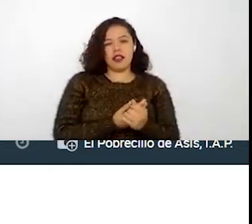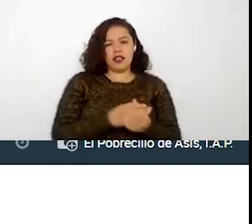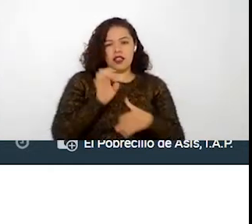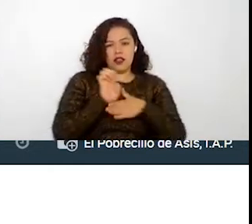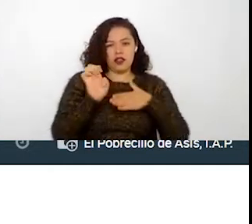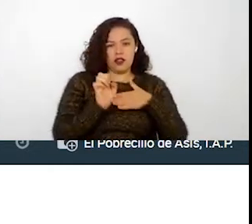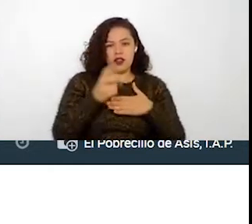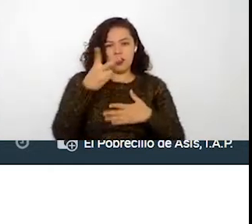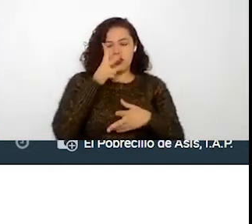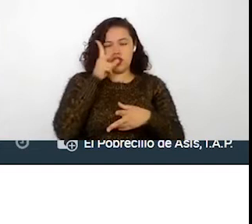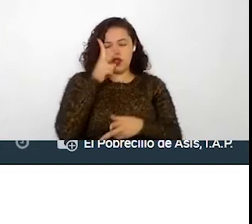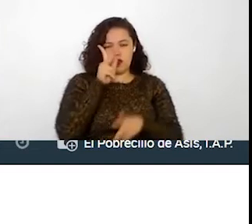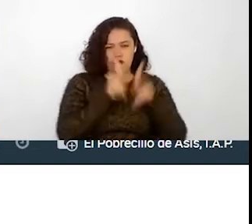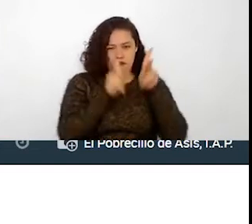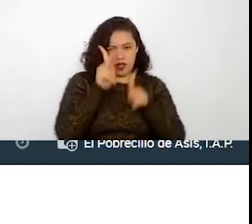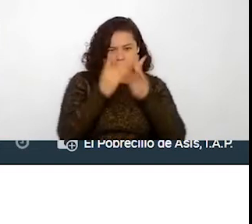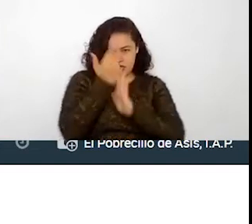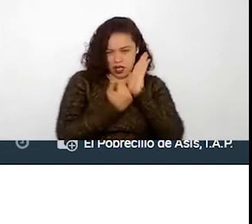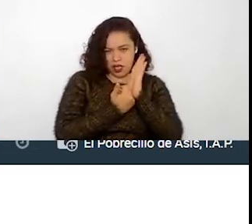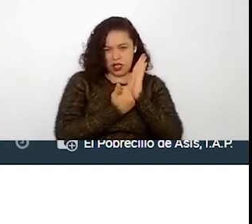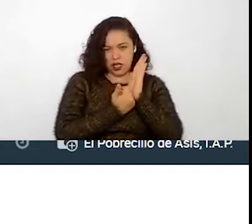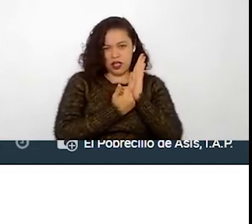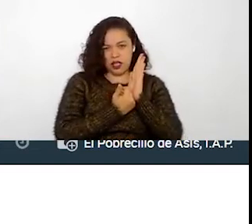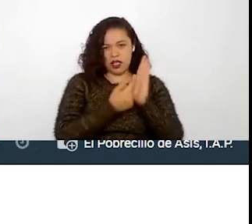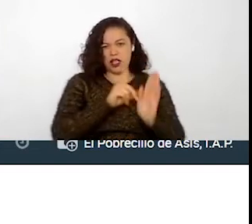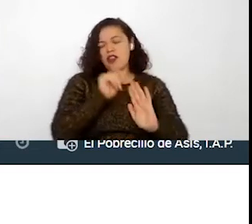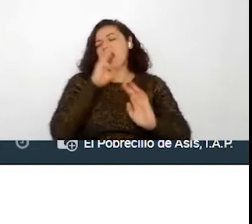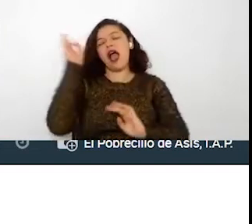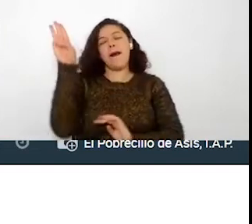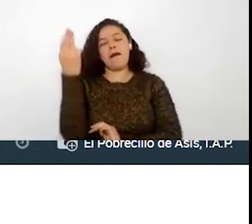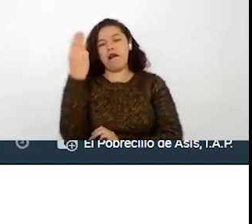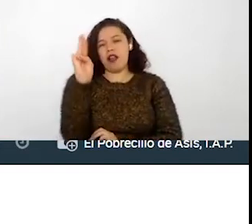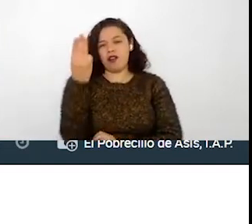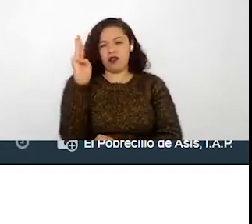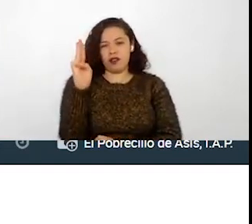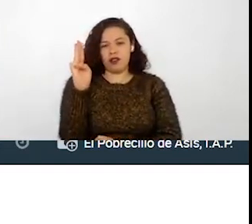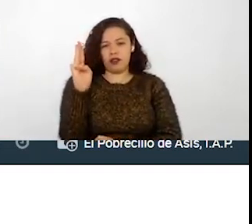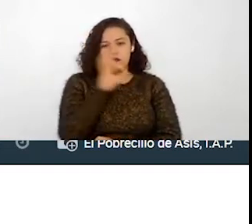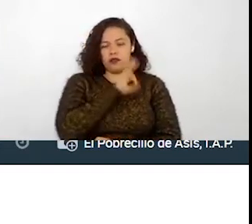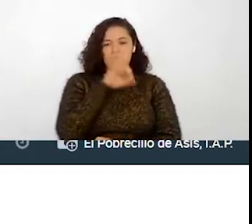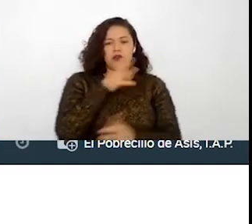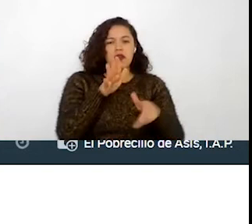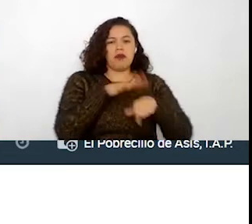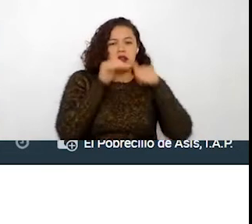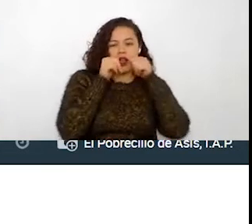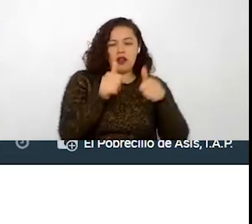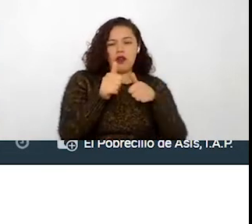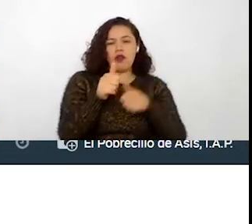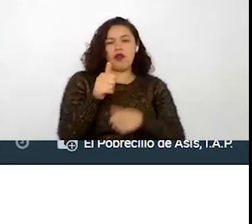dos de nuevo bajamos y aquí sigue el Mayo podemos estar con ellos mayo